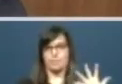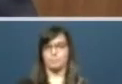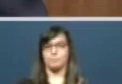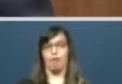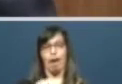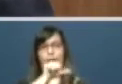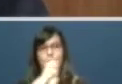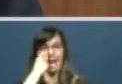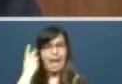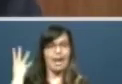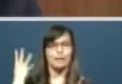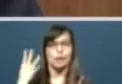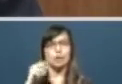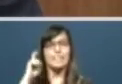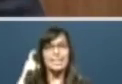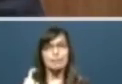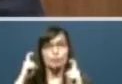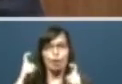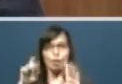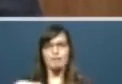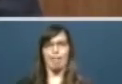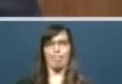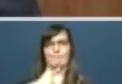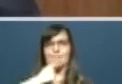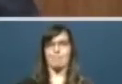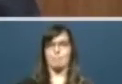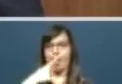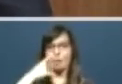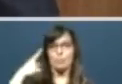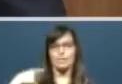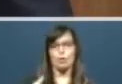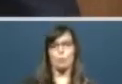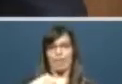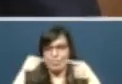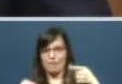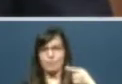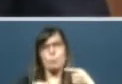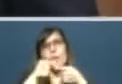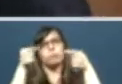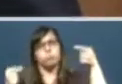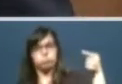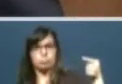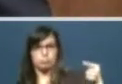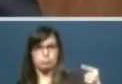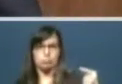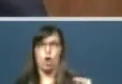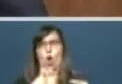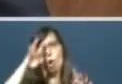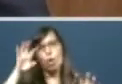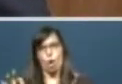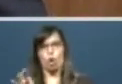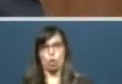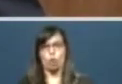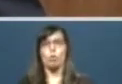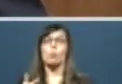nos permitió en 2013 ampliar el déficit inicialmente previsto a otro bastante más razonable del